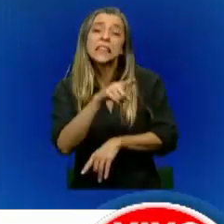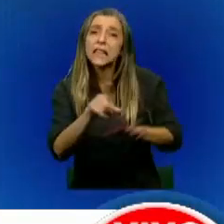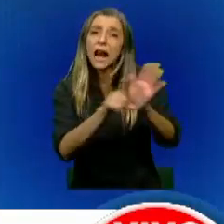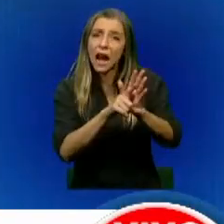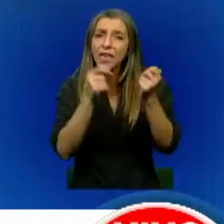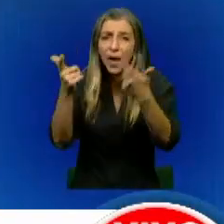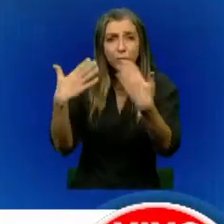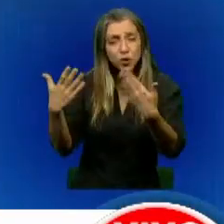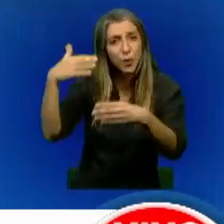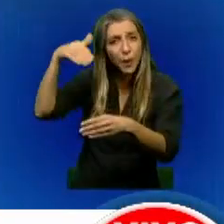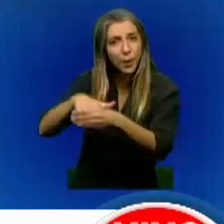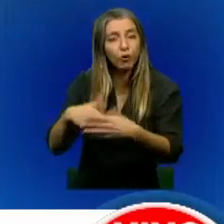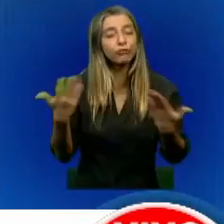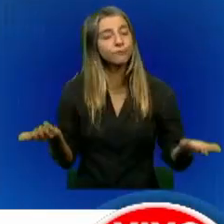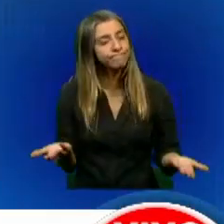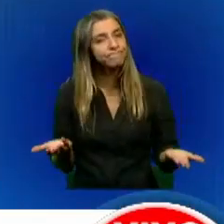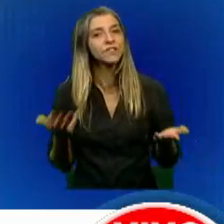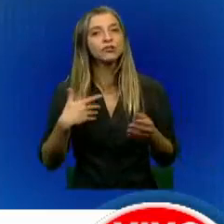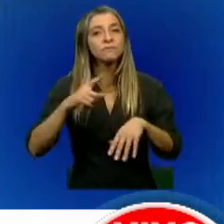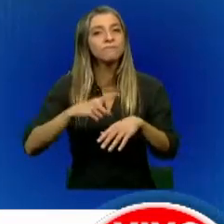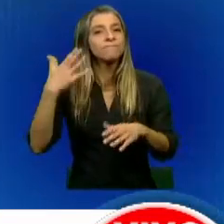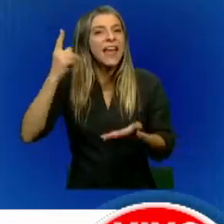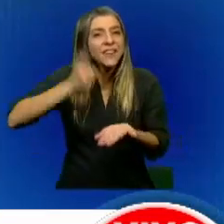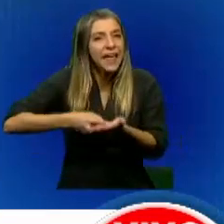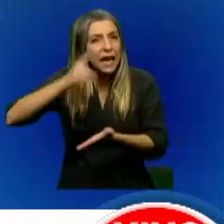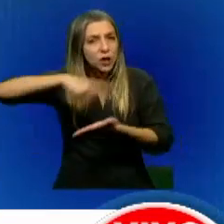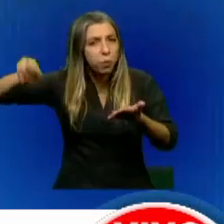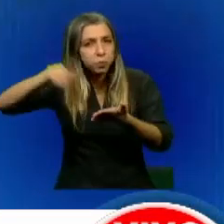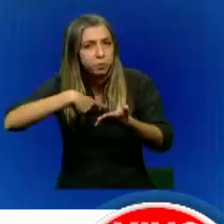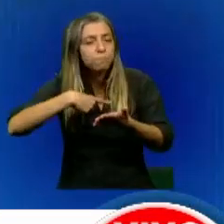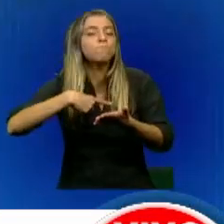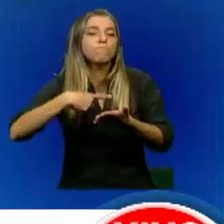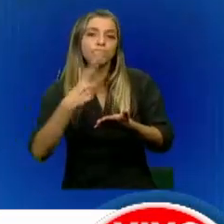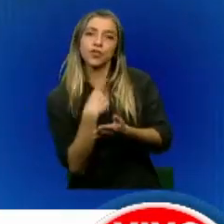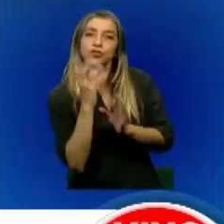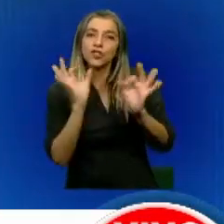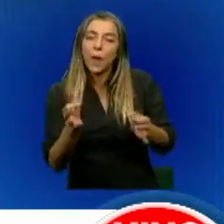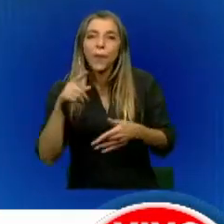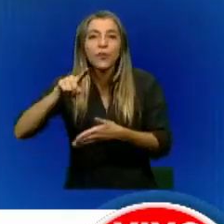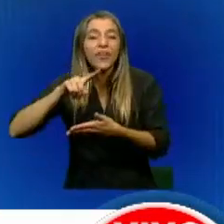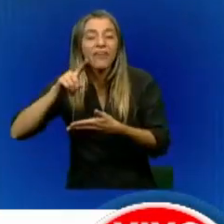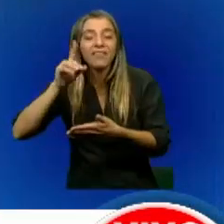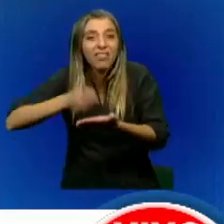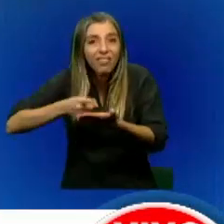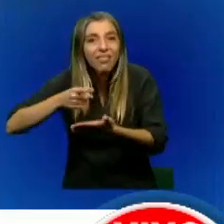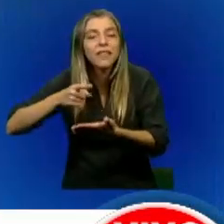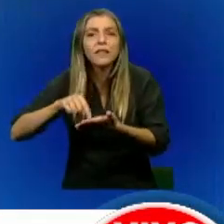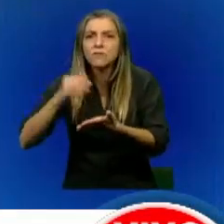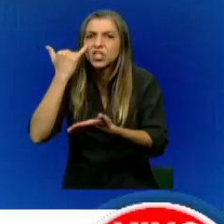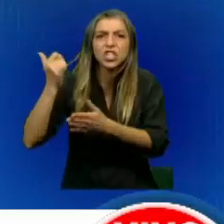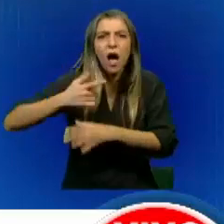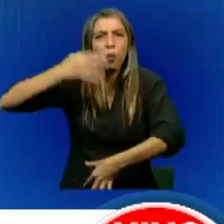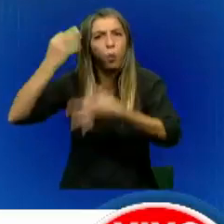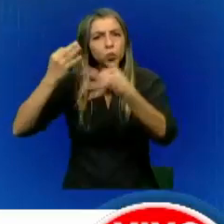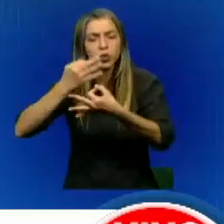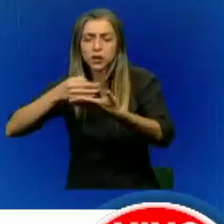cosa, ese decreto que se derogó, lamentablemente se derogó, es un decreto que pasó por la revisión judicial